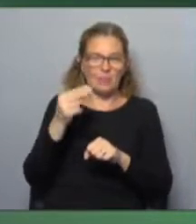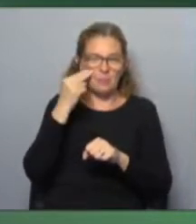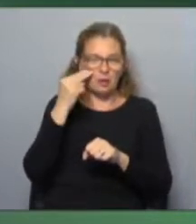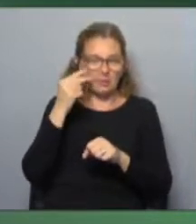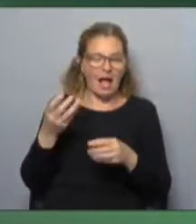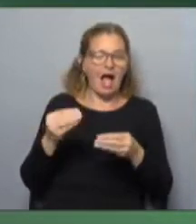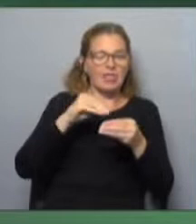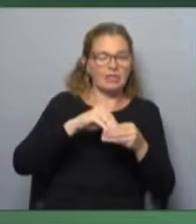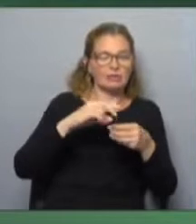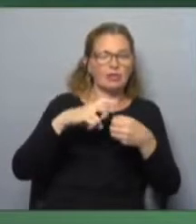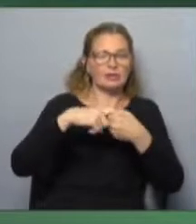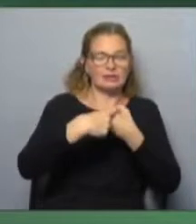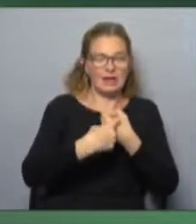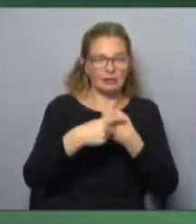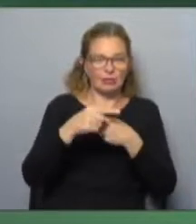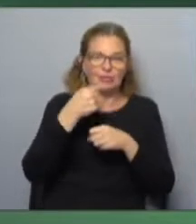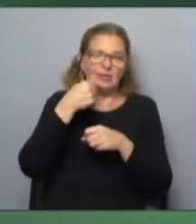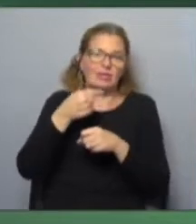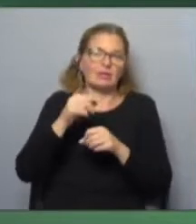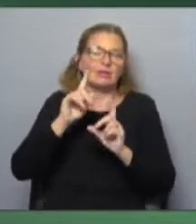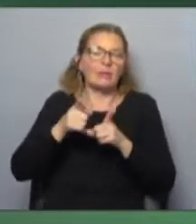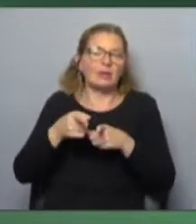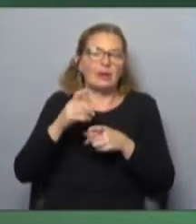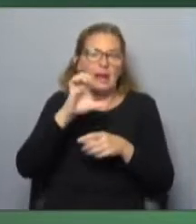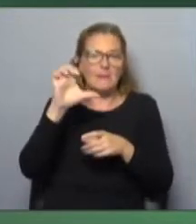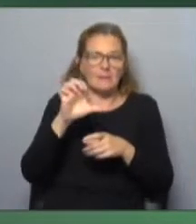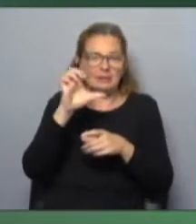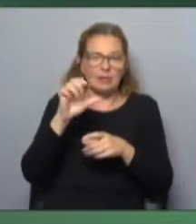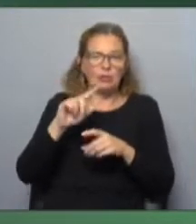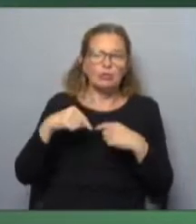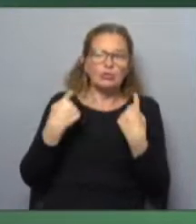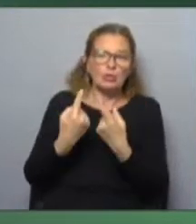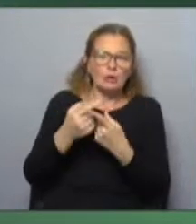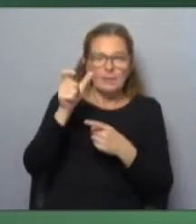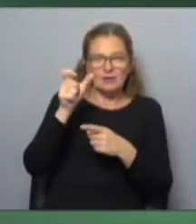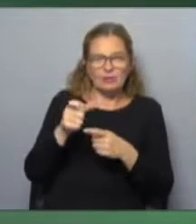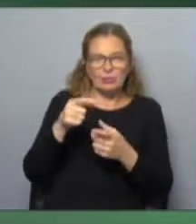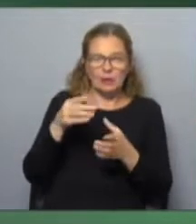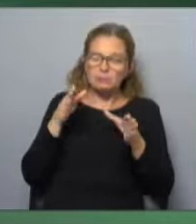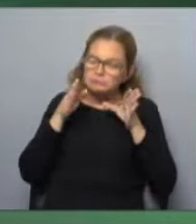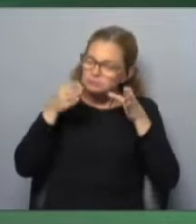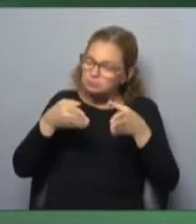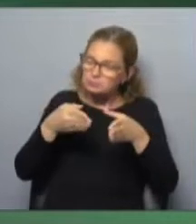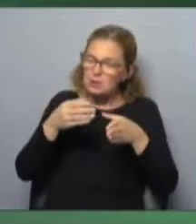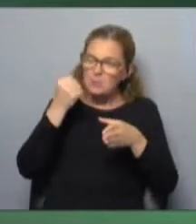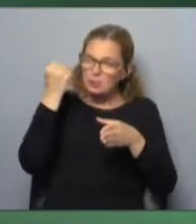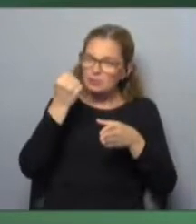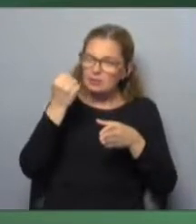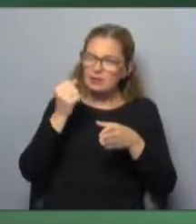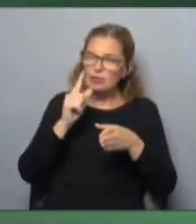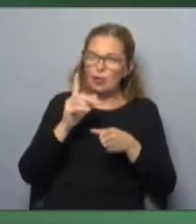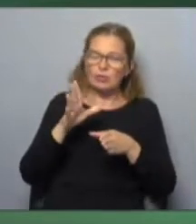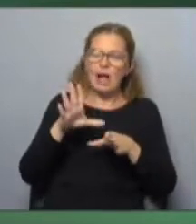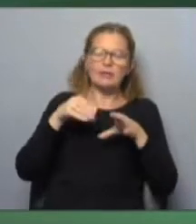pertenezca al sindicato y también se dice que en la empresa los individuos están en el centro y textualmente que no se